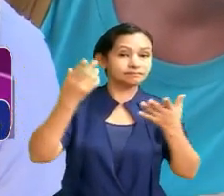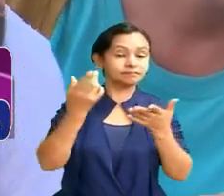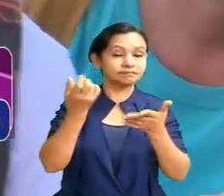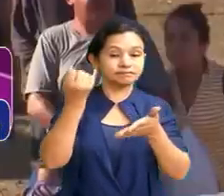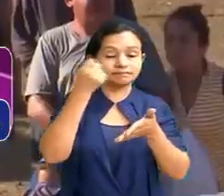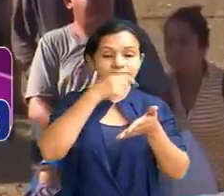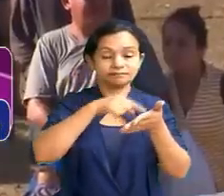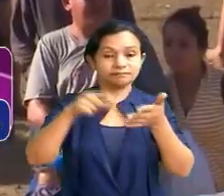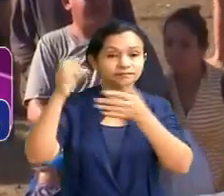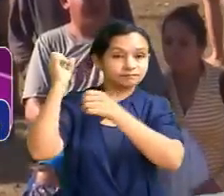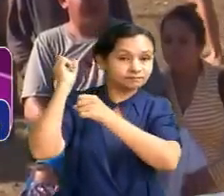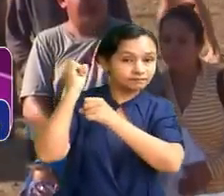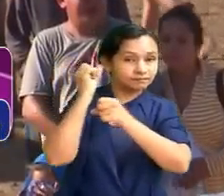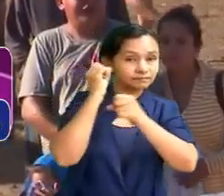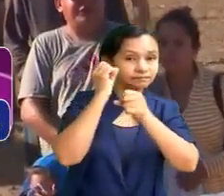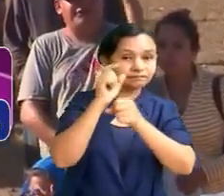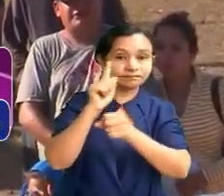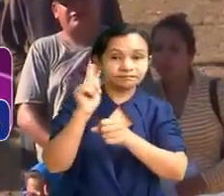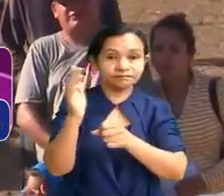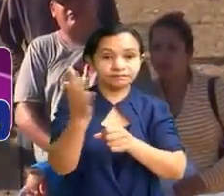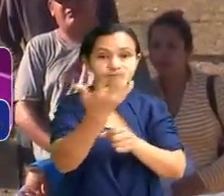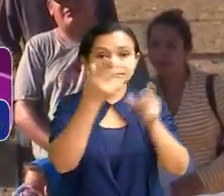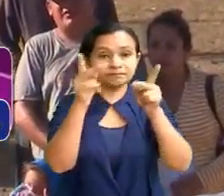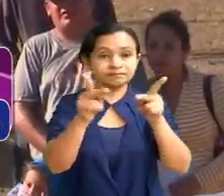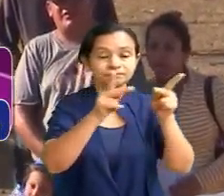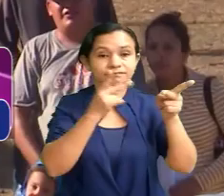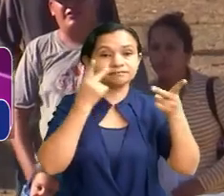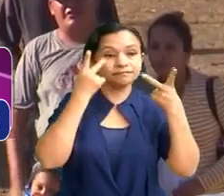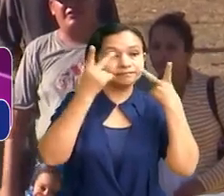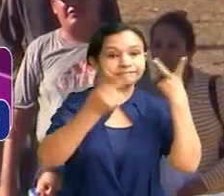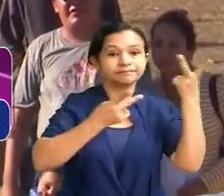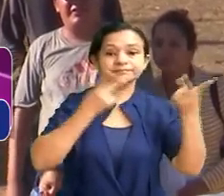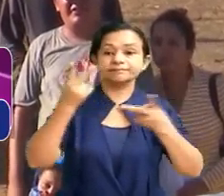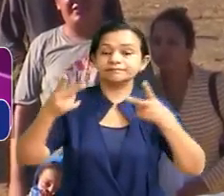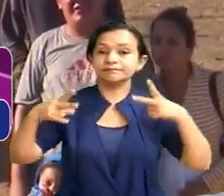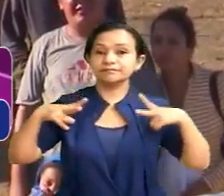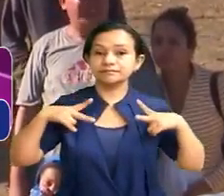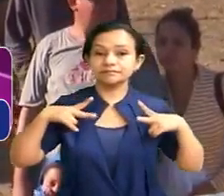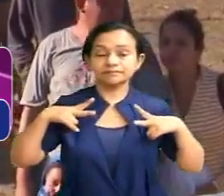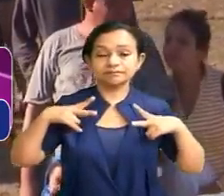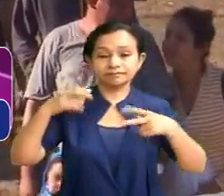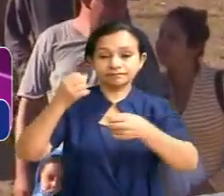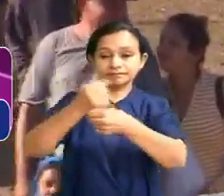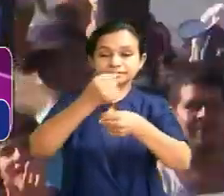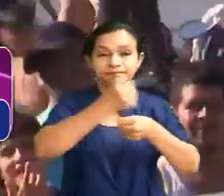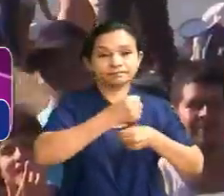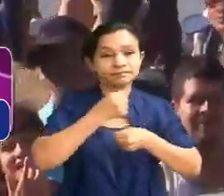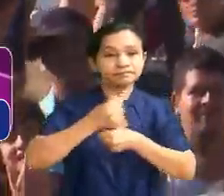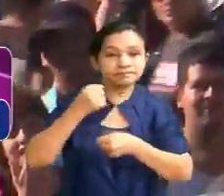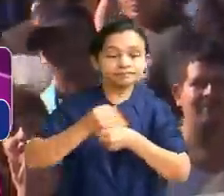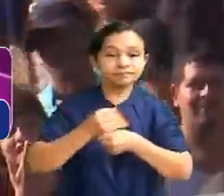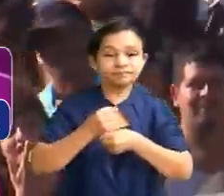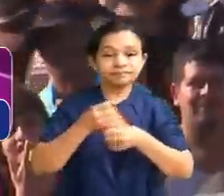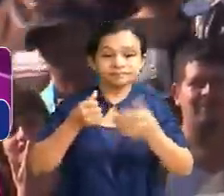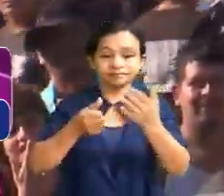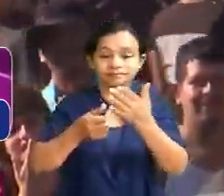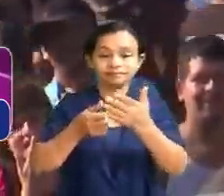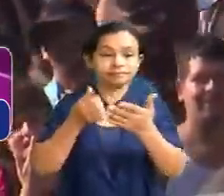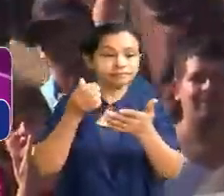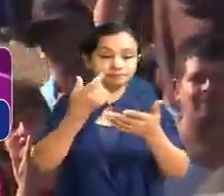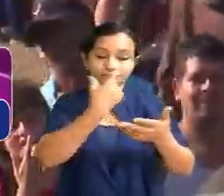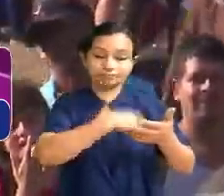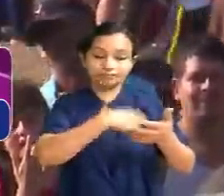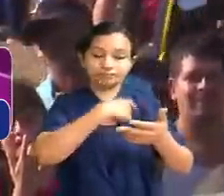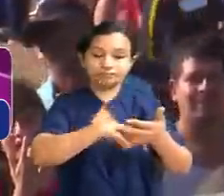donde la mayoría de la población pues puede acudir por aquello de las vacaciones que se dan a la clase trabajadora el receso escolar también que se da a partir